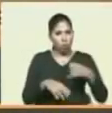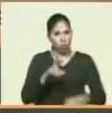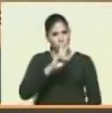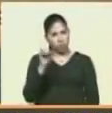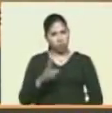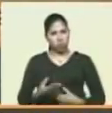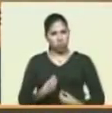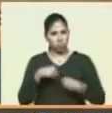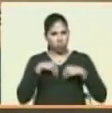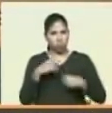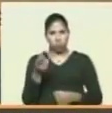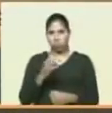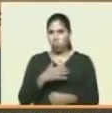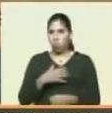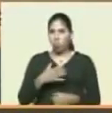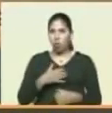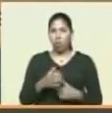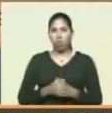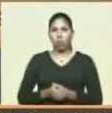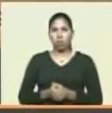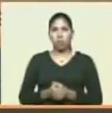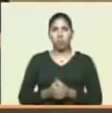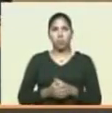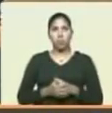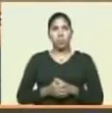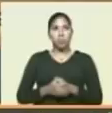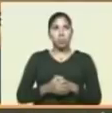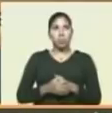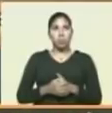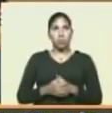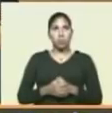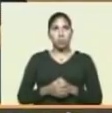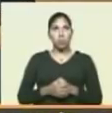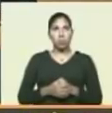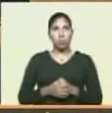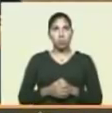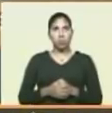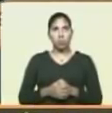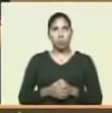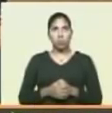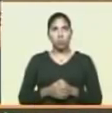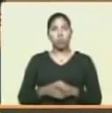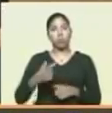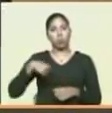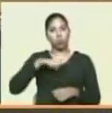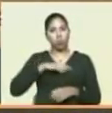El caso de Pequivén, igual. Por fortuna, hemos conformado un equipo